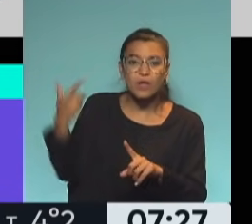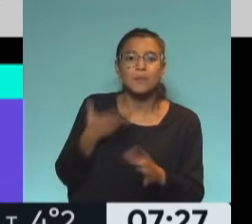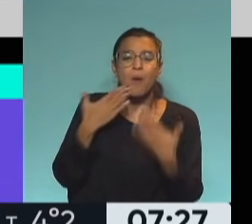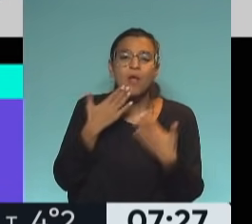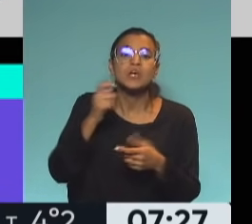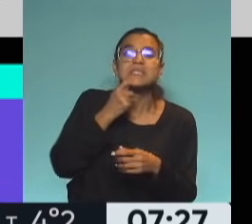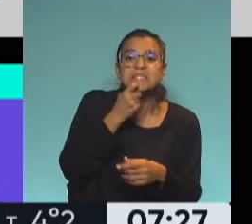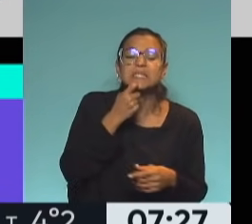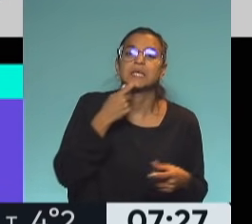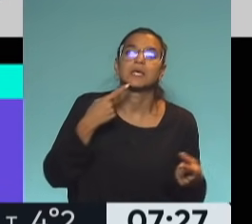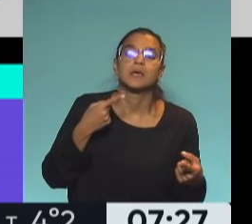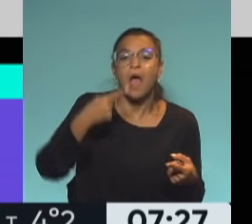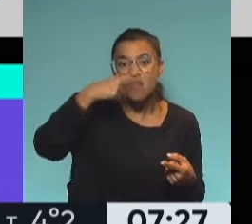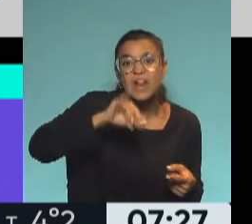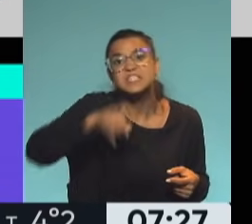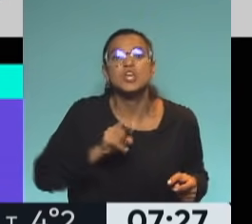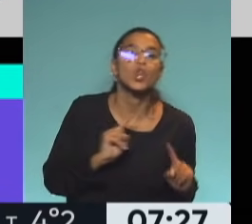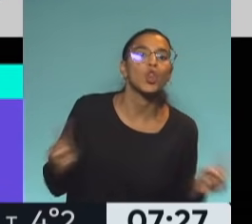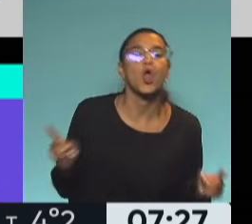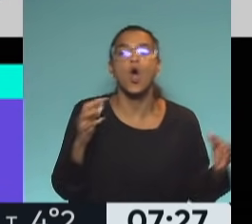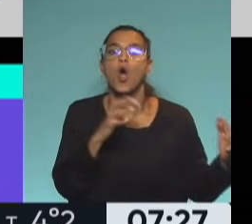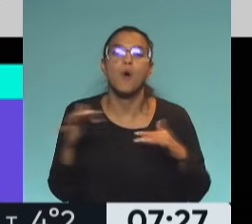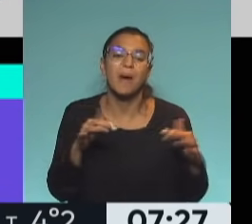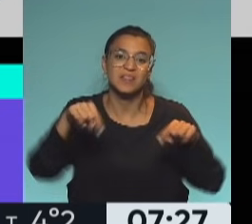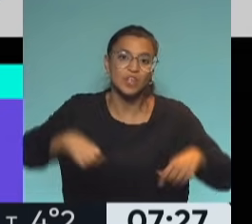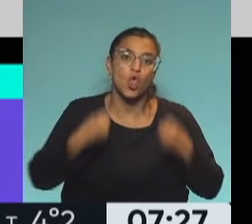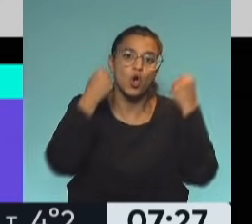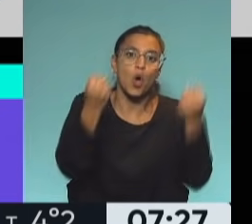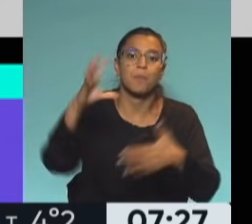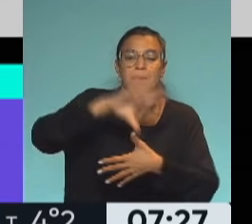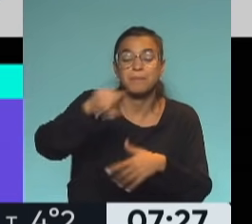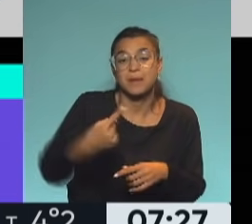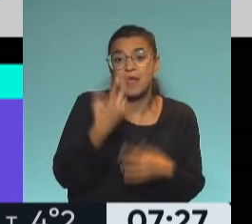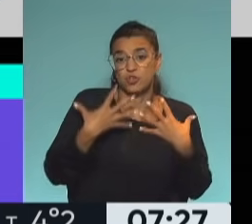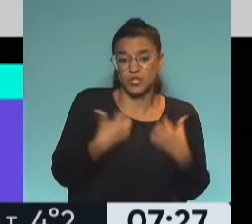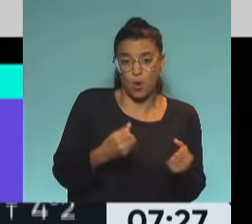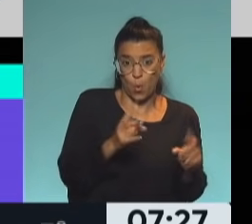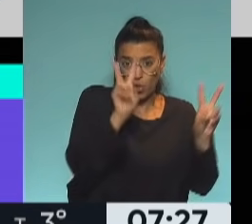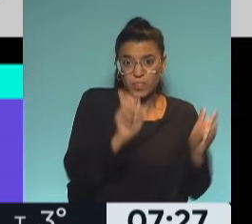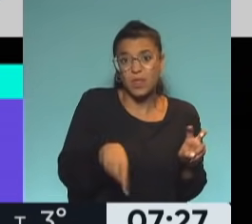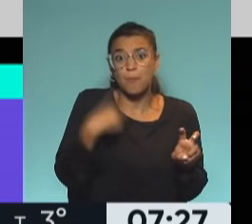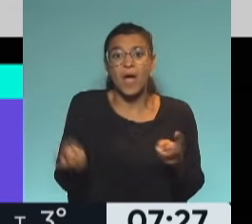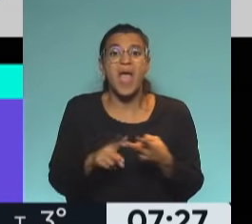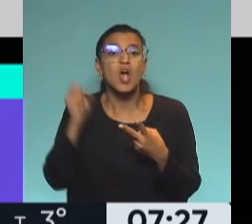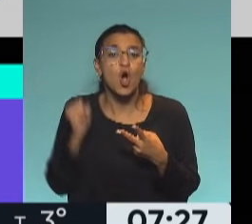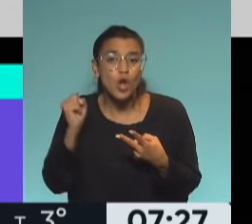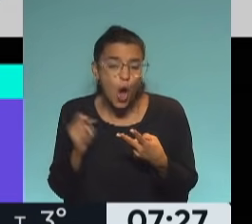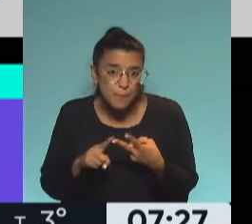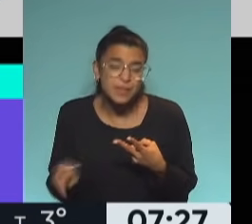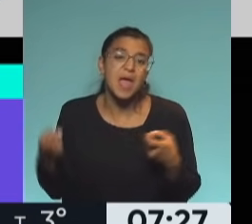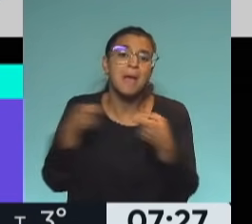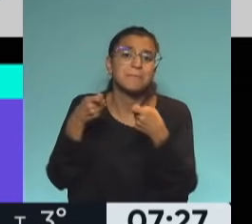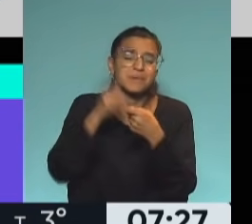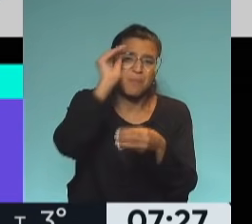si se hace o no se hace, a pesar de, primero, lo sanitario. Segundo, lo económico. Las empresas